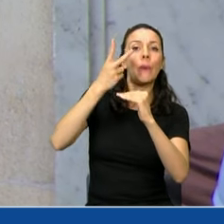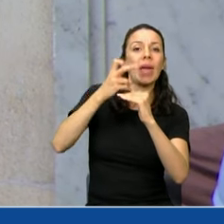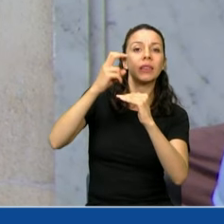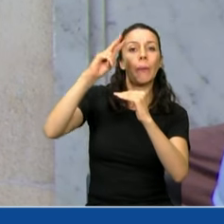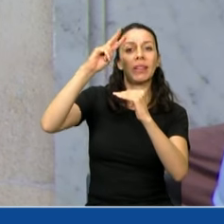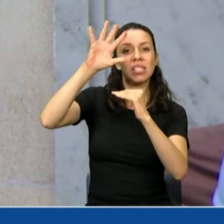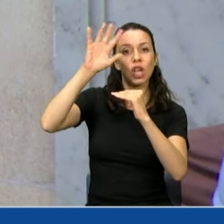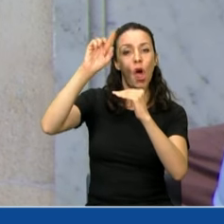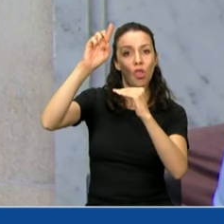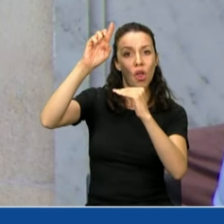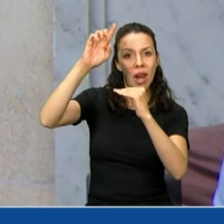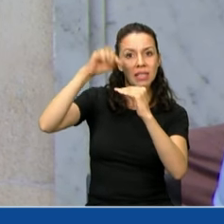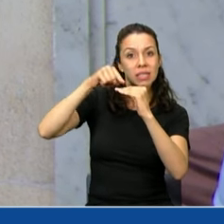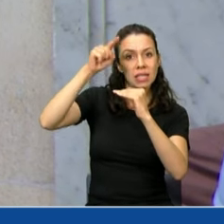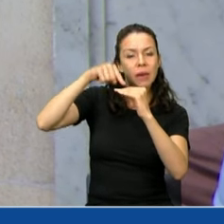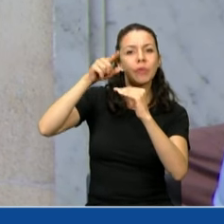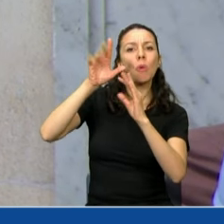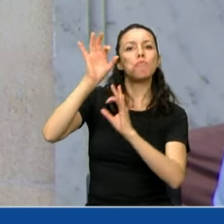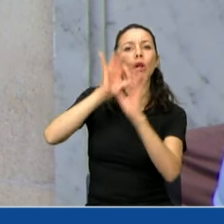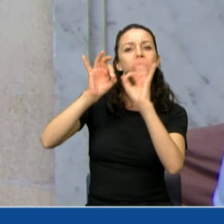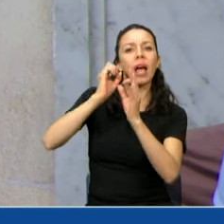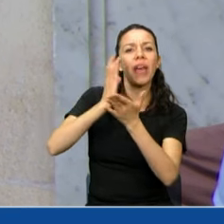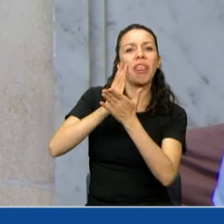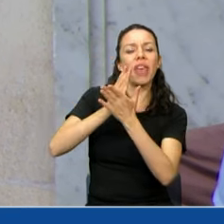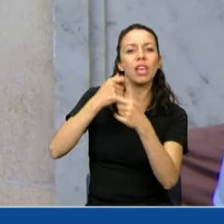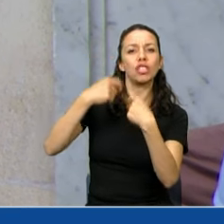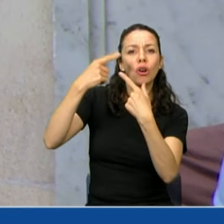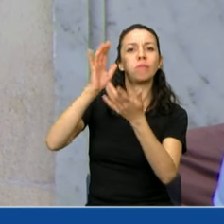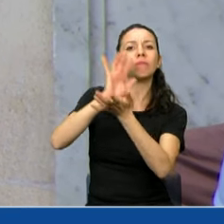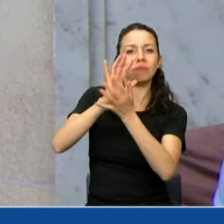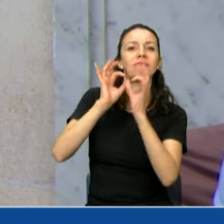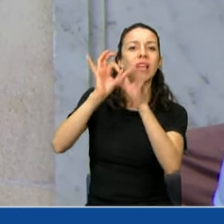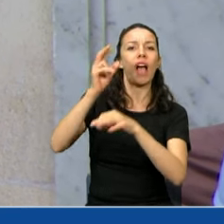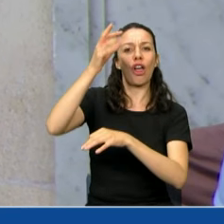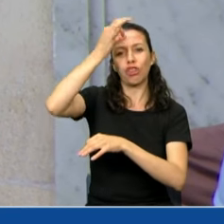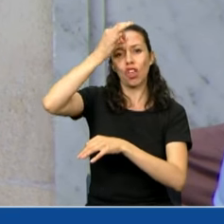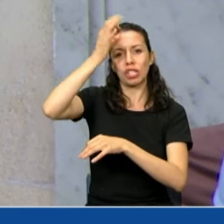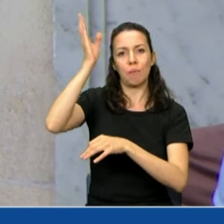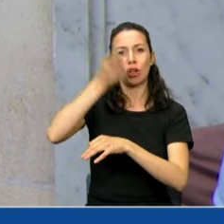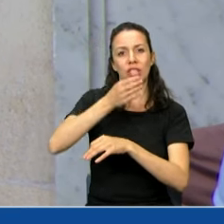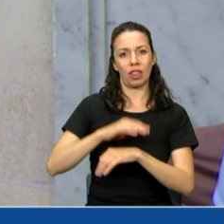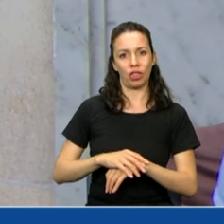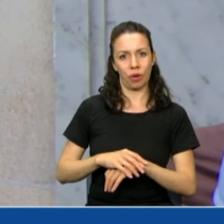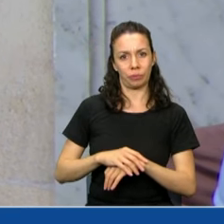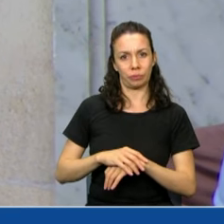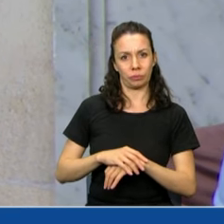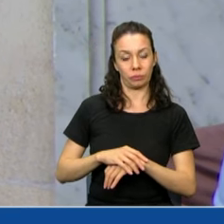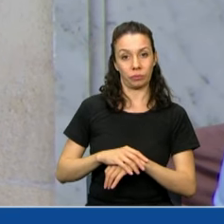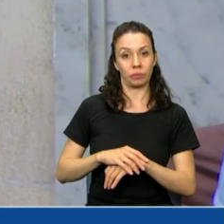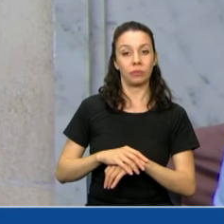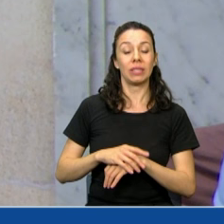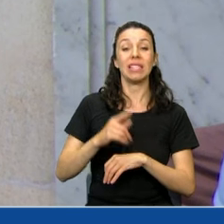25 ese porcentaje de derecho de exportación va a ser del 12 cuando ese